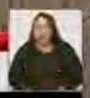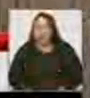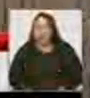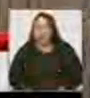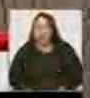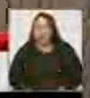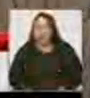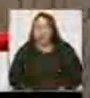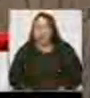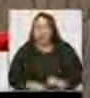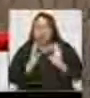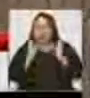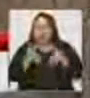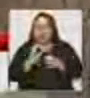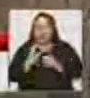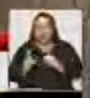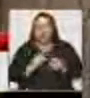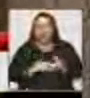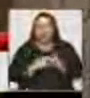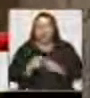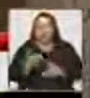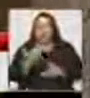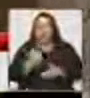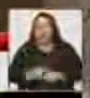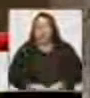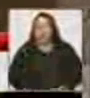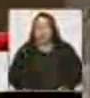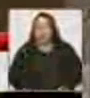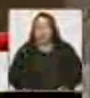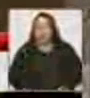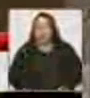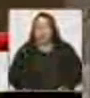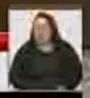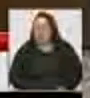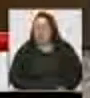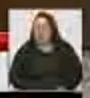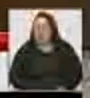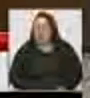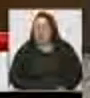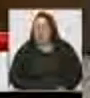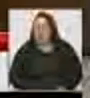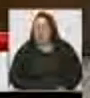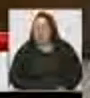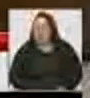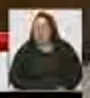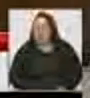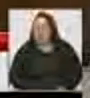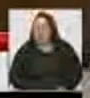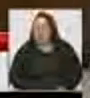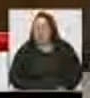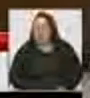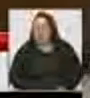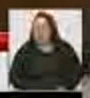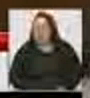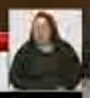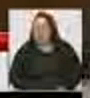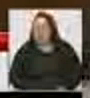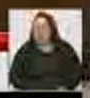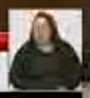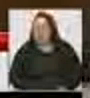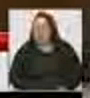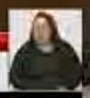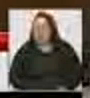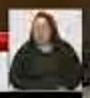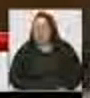permítame centrar un poco el debate. Aquí lo que se trata es, o está en debate, es la restitución de un régimen de jubilación que